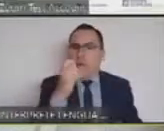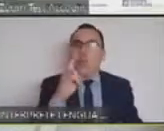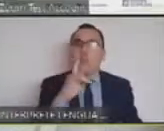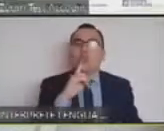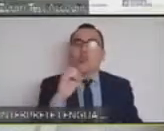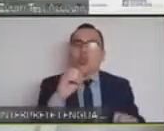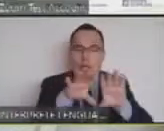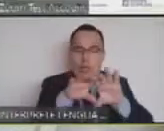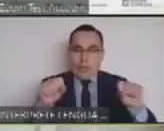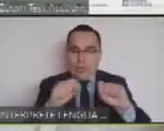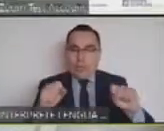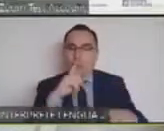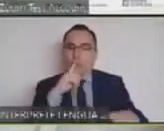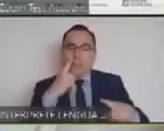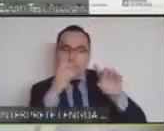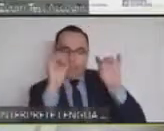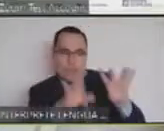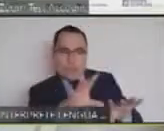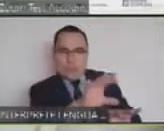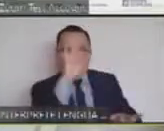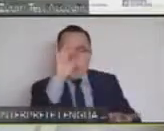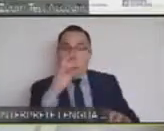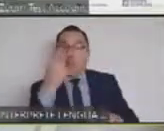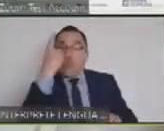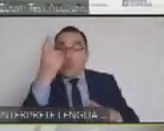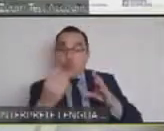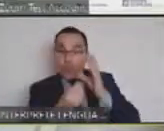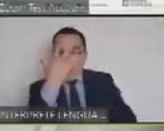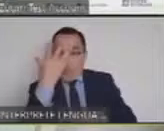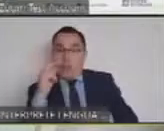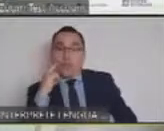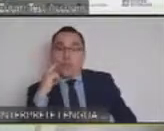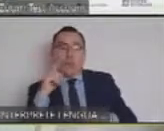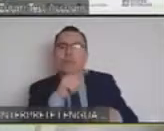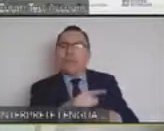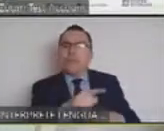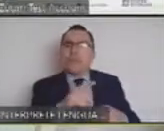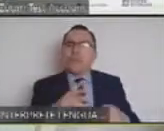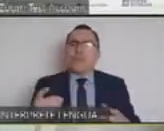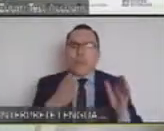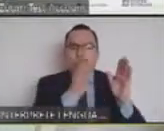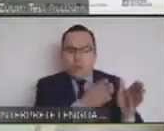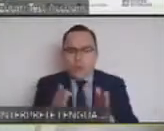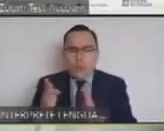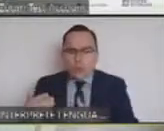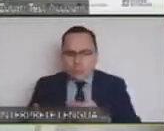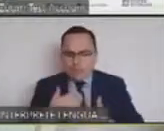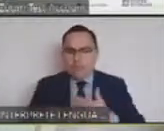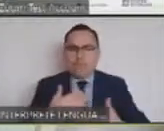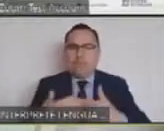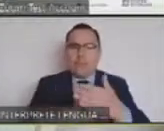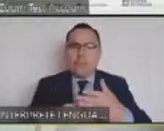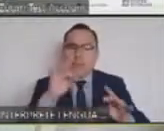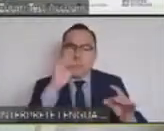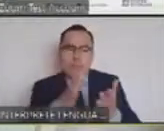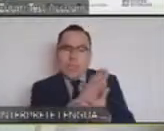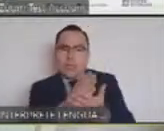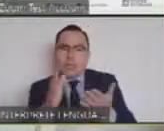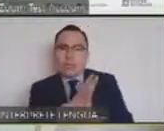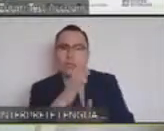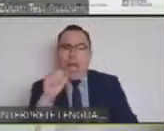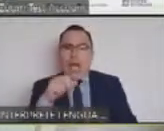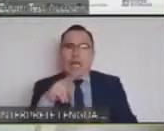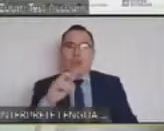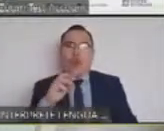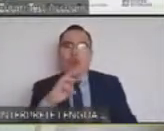en el que una de las principales novedades radica en que los procedimientos de selección serán anónimos, por